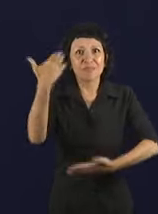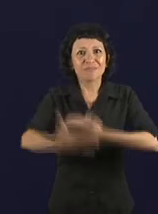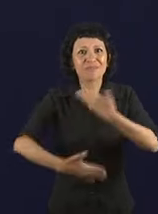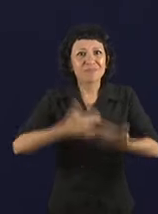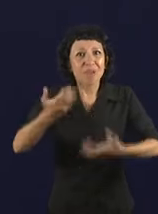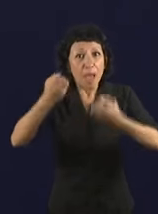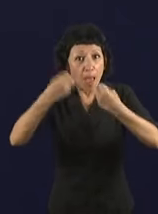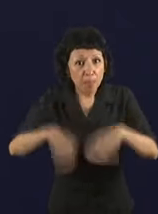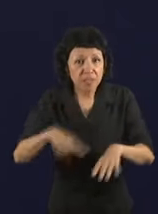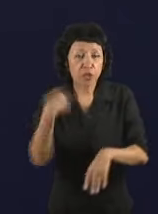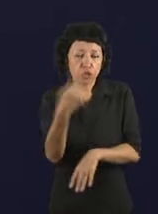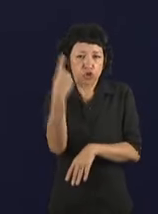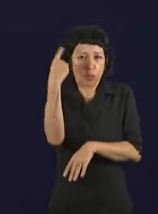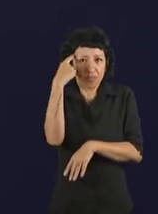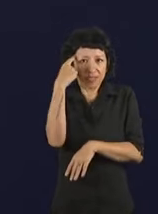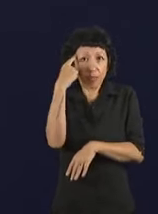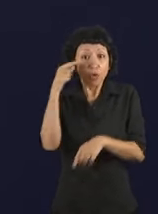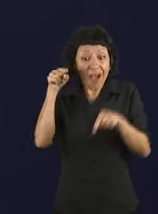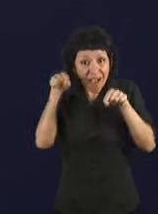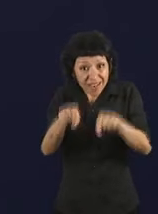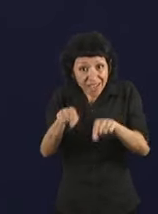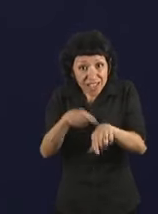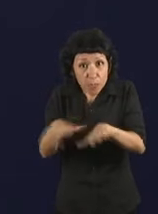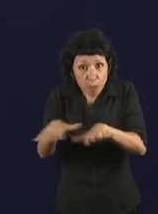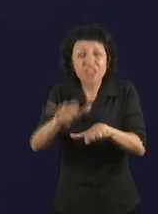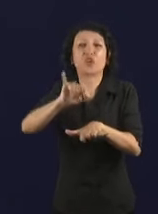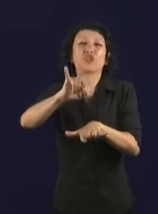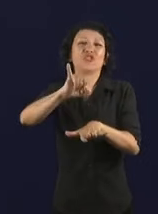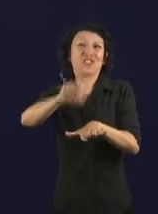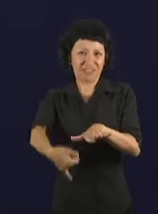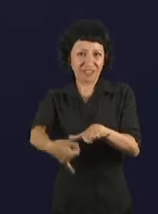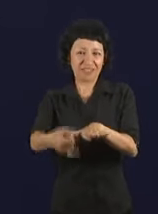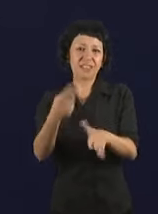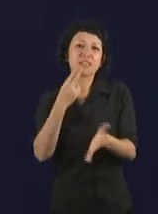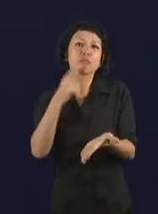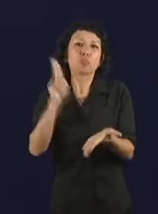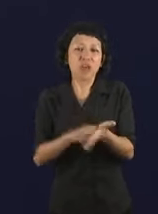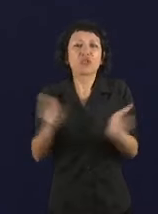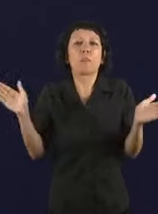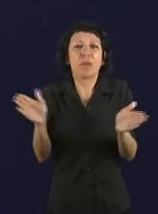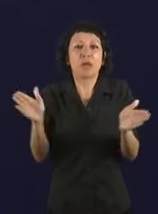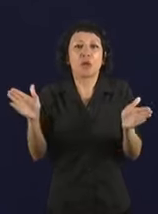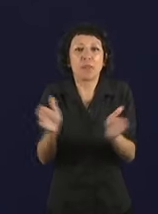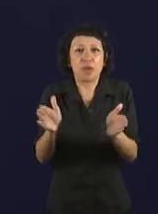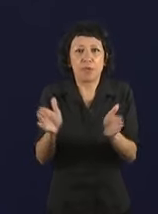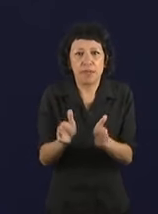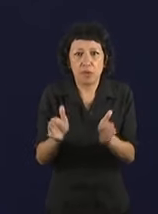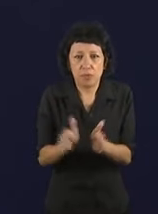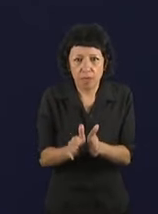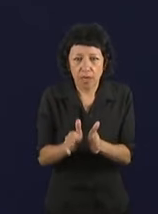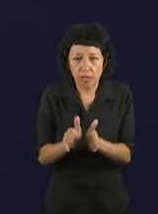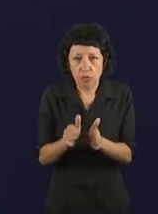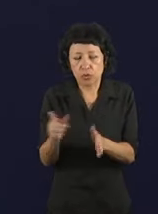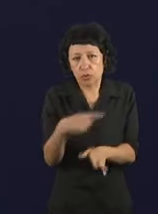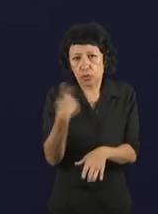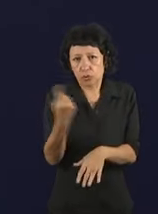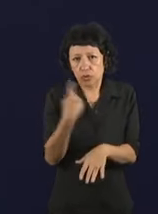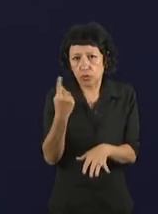efectivamente vamos a estar en línea con empezar a reducir la carga impositiva que todo el mundo sabe que consideramos que